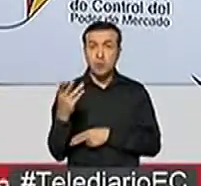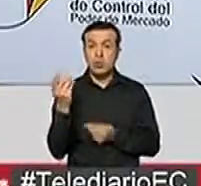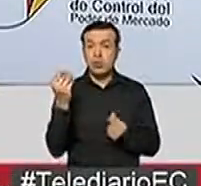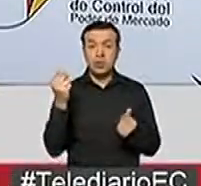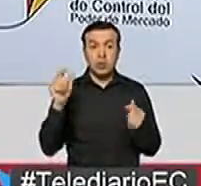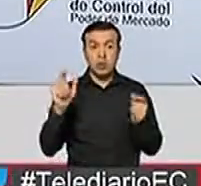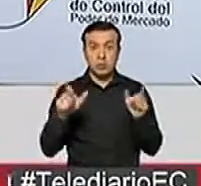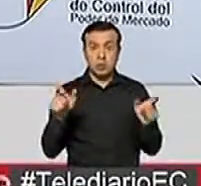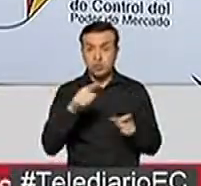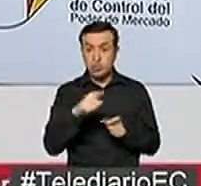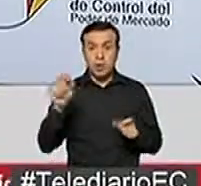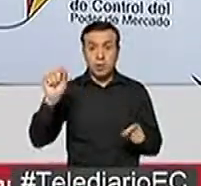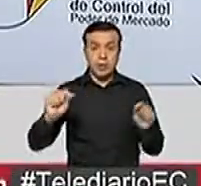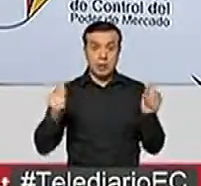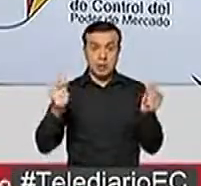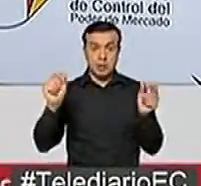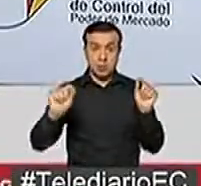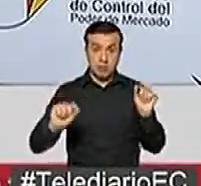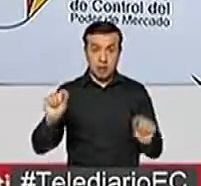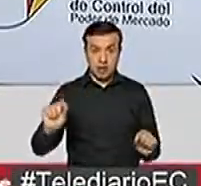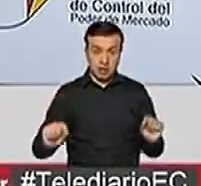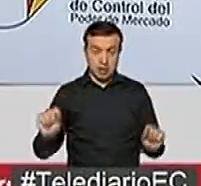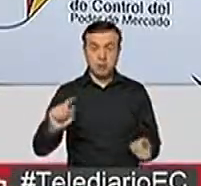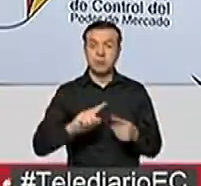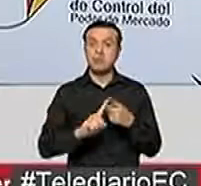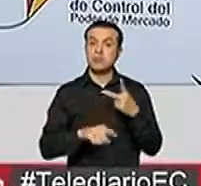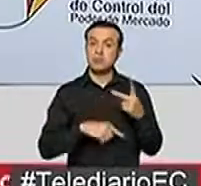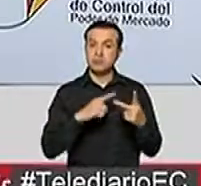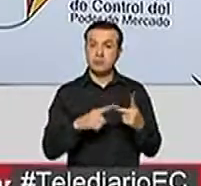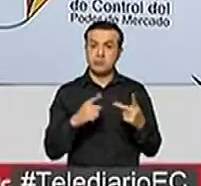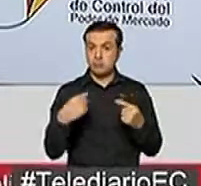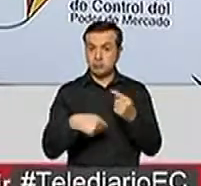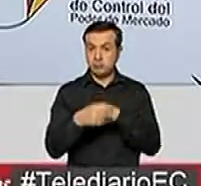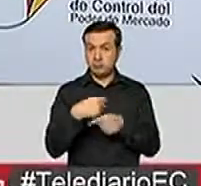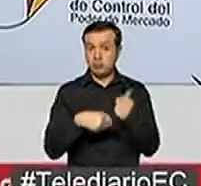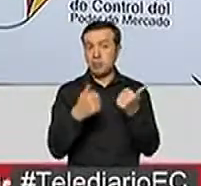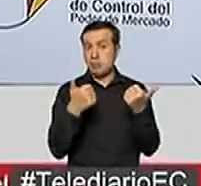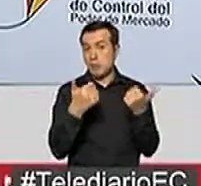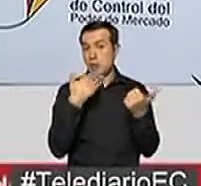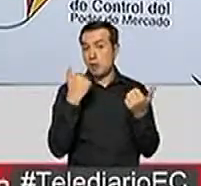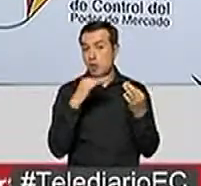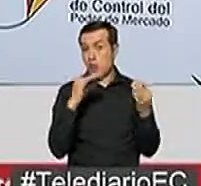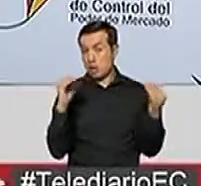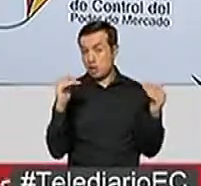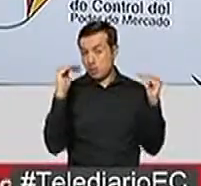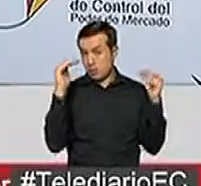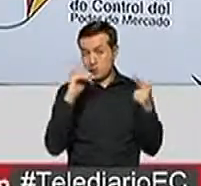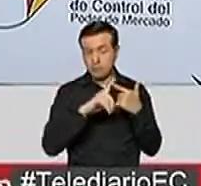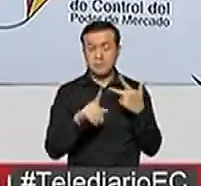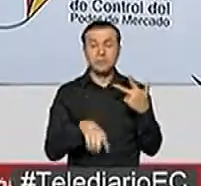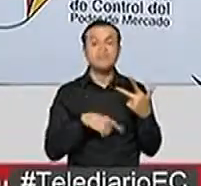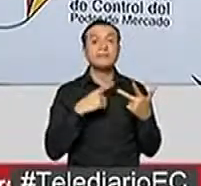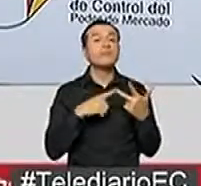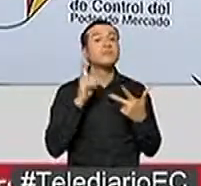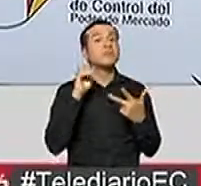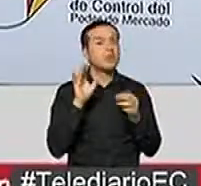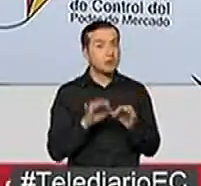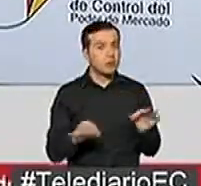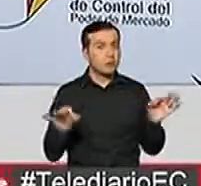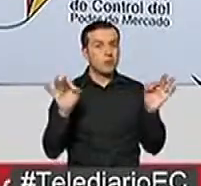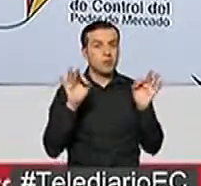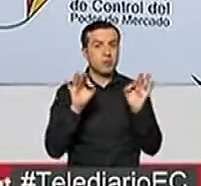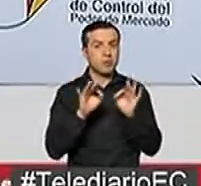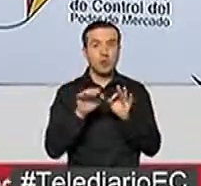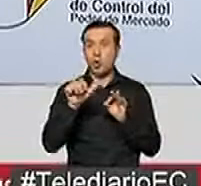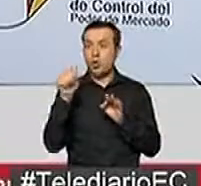bajos para los consumidores, garantiza que los productos lleguen a ellos en la mejor calidad y también es importante para los